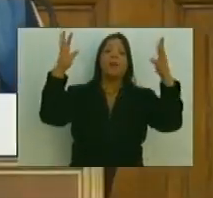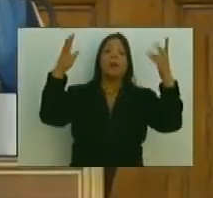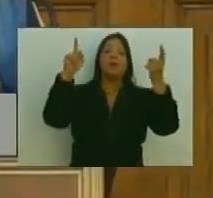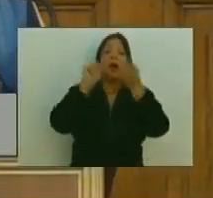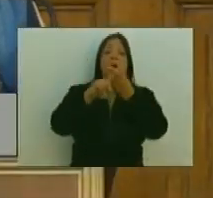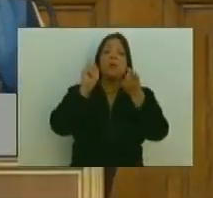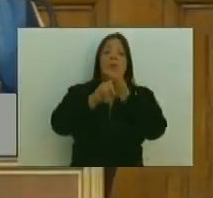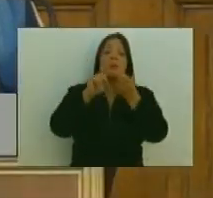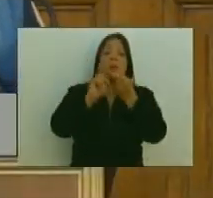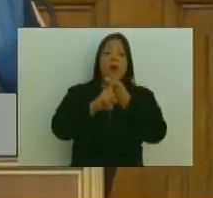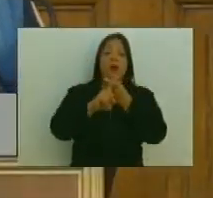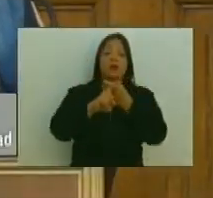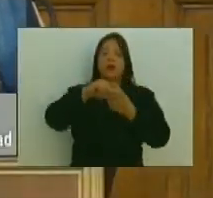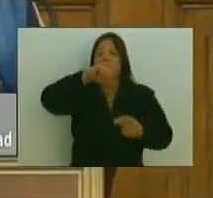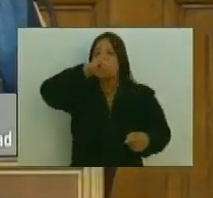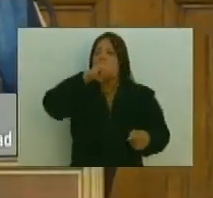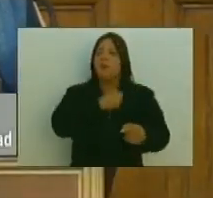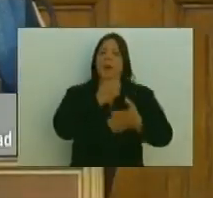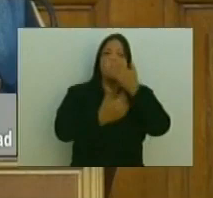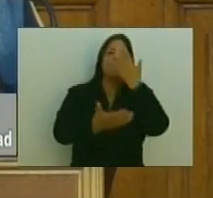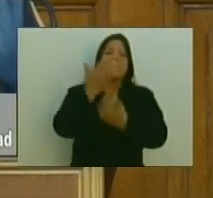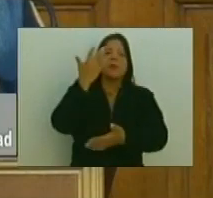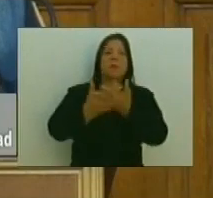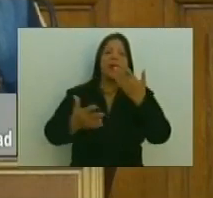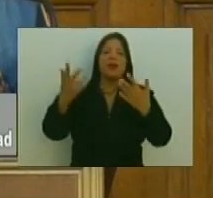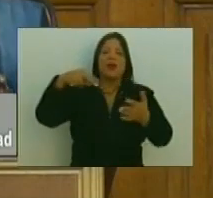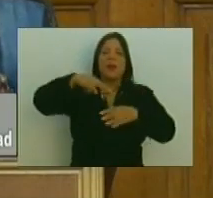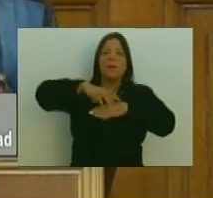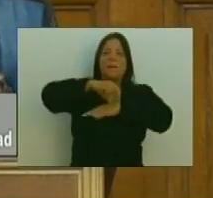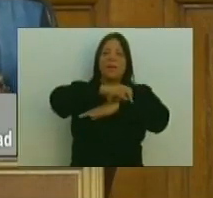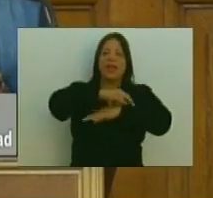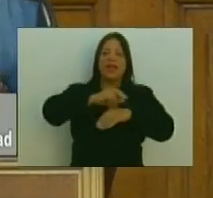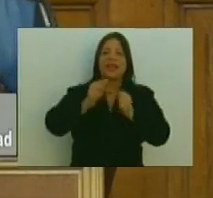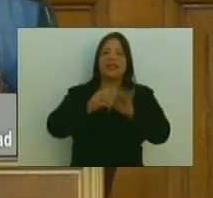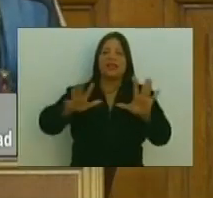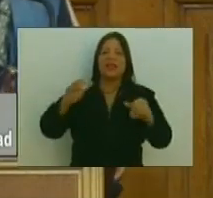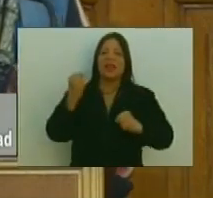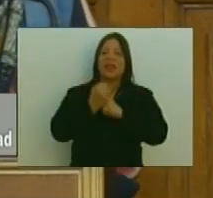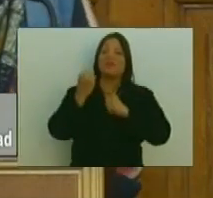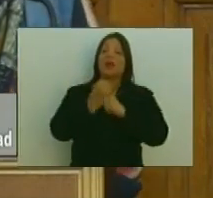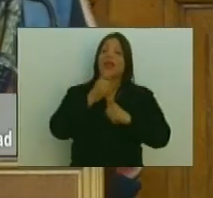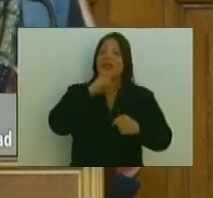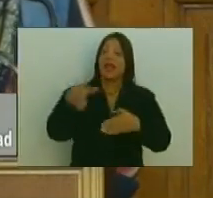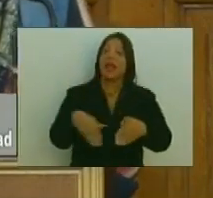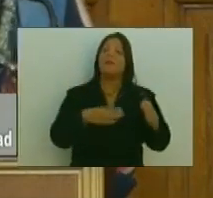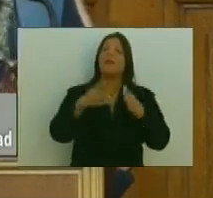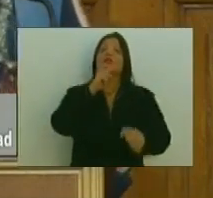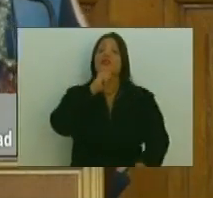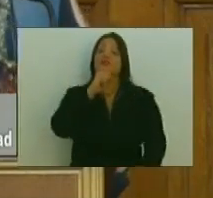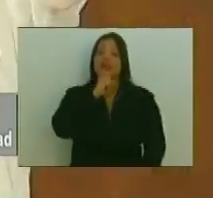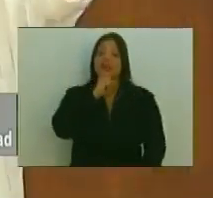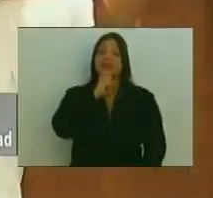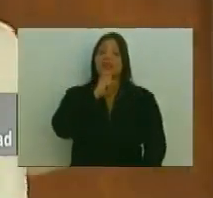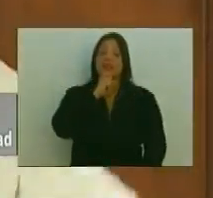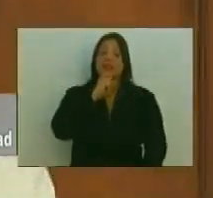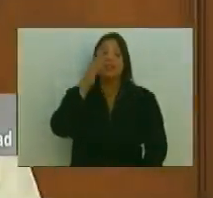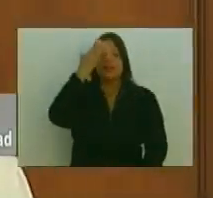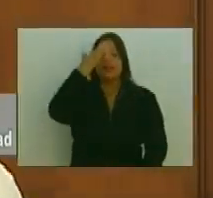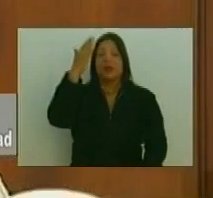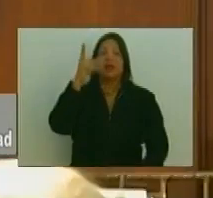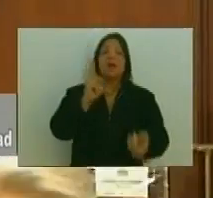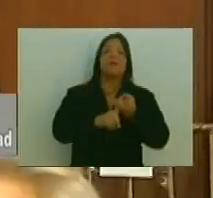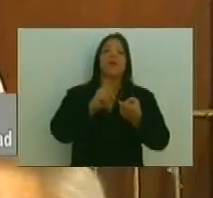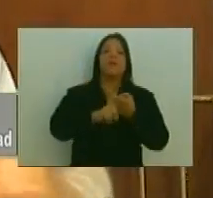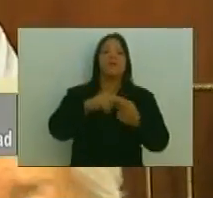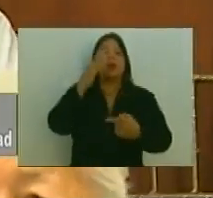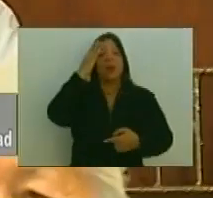mi esposo han sido mis manos y mis pies, y sin él el camino hubiese sido un poco más difícil.